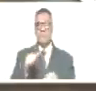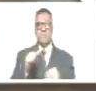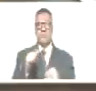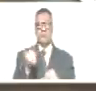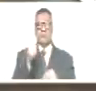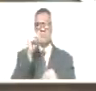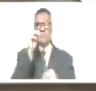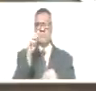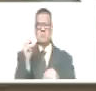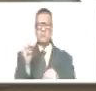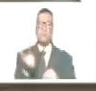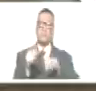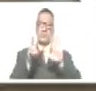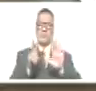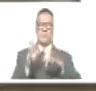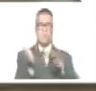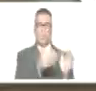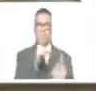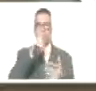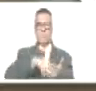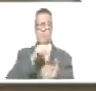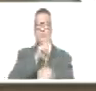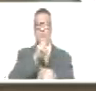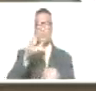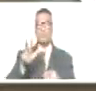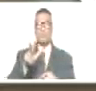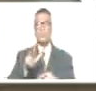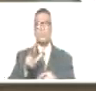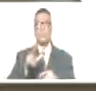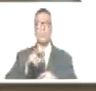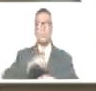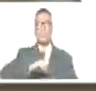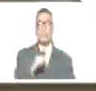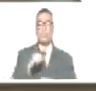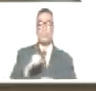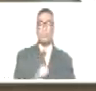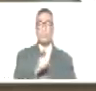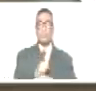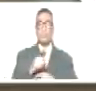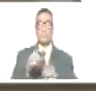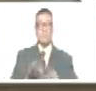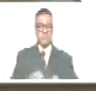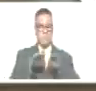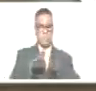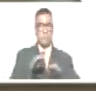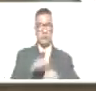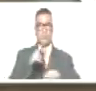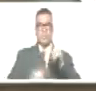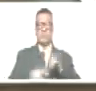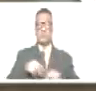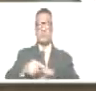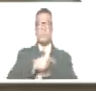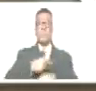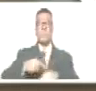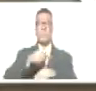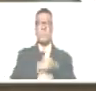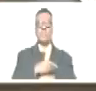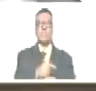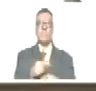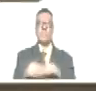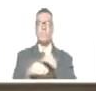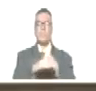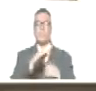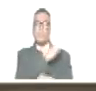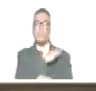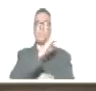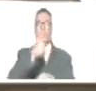de 2023, la Policía Nacional Anticorrupción, cuerpo especializado creado por el gobierno del comandante presidente de la